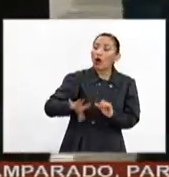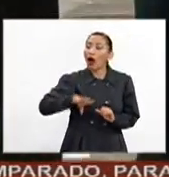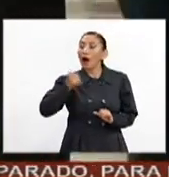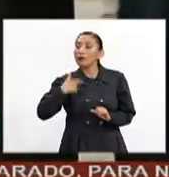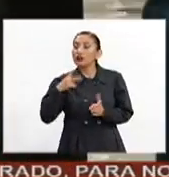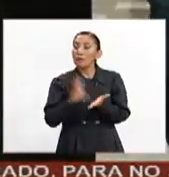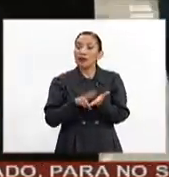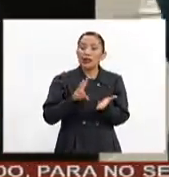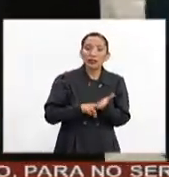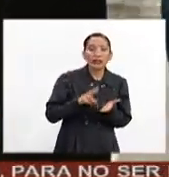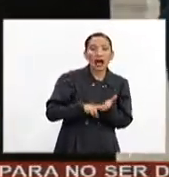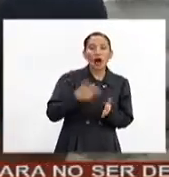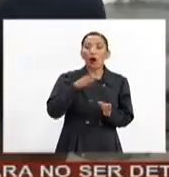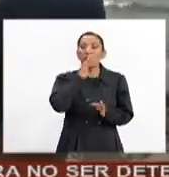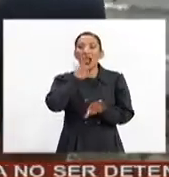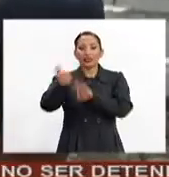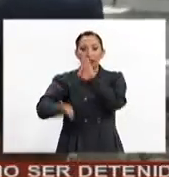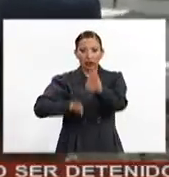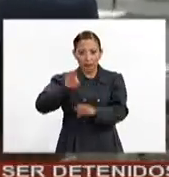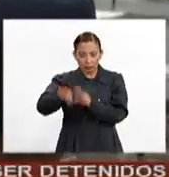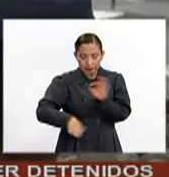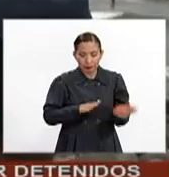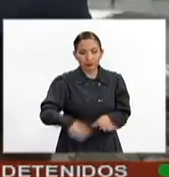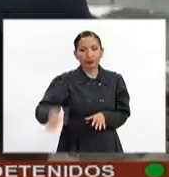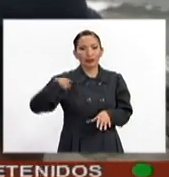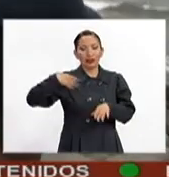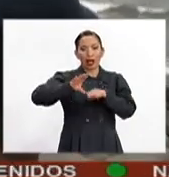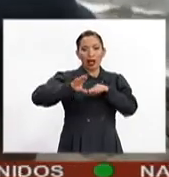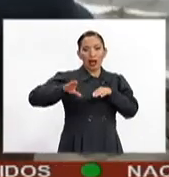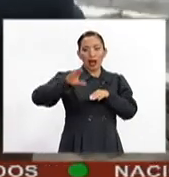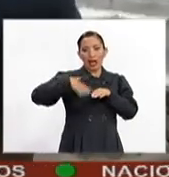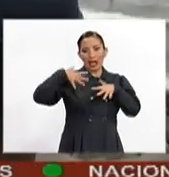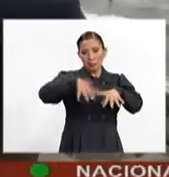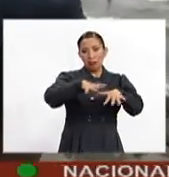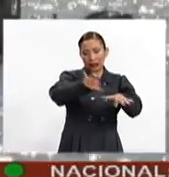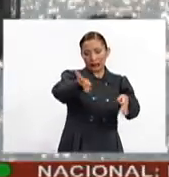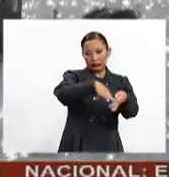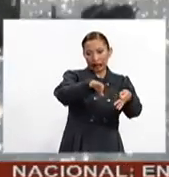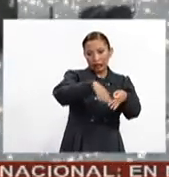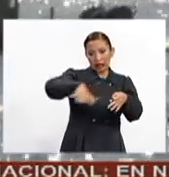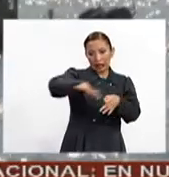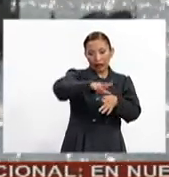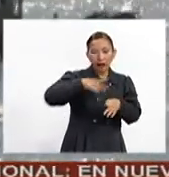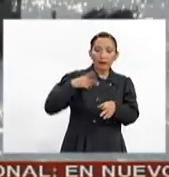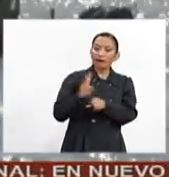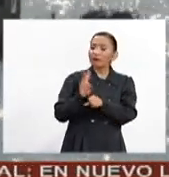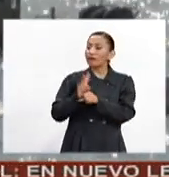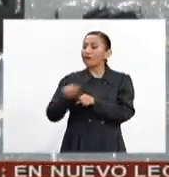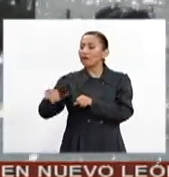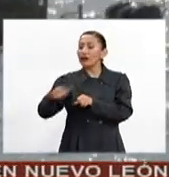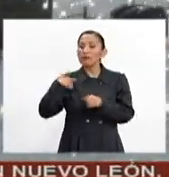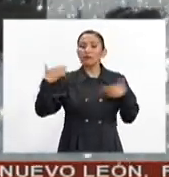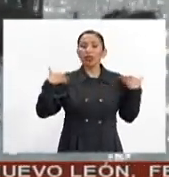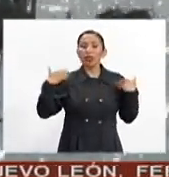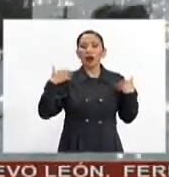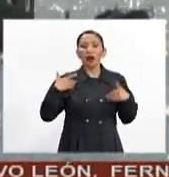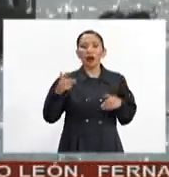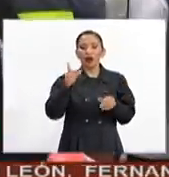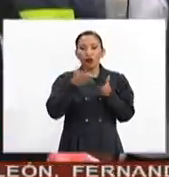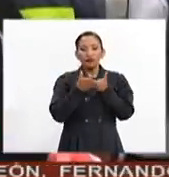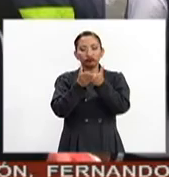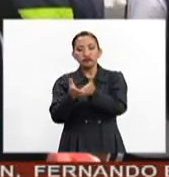abusos en los precios ni malos tratos. En las costas, la Secretaría de Marina vigila la seguridad de los paseantes con el apoyo de